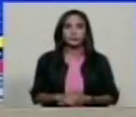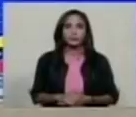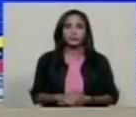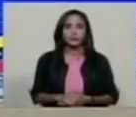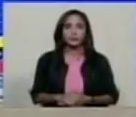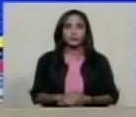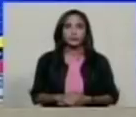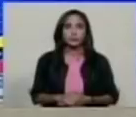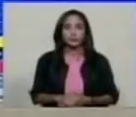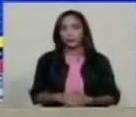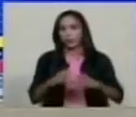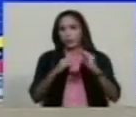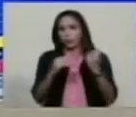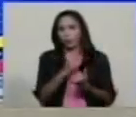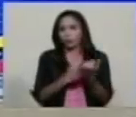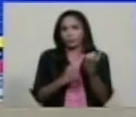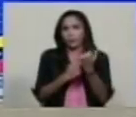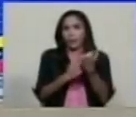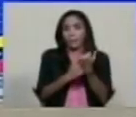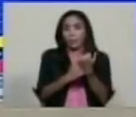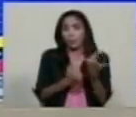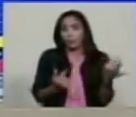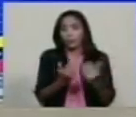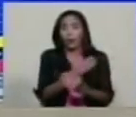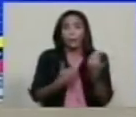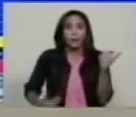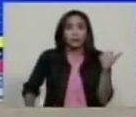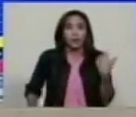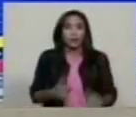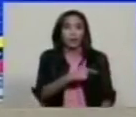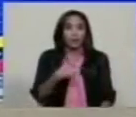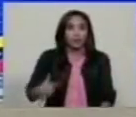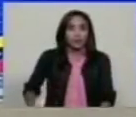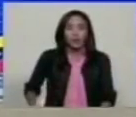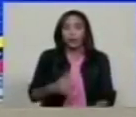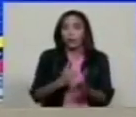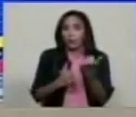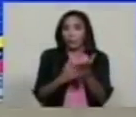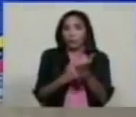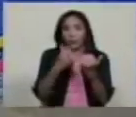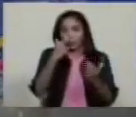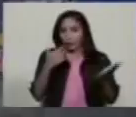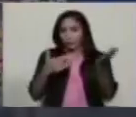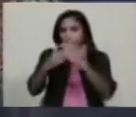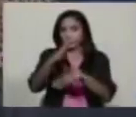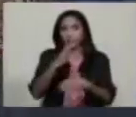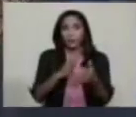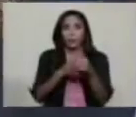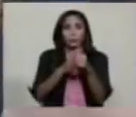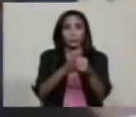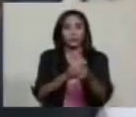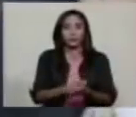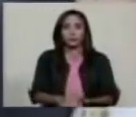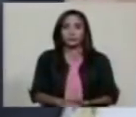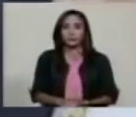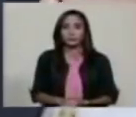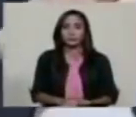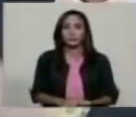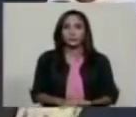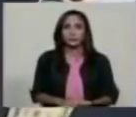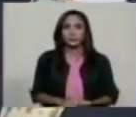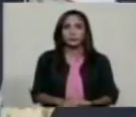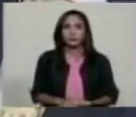Venimos con el respaldo del presidente Xi Jinping para seguir avanzando en este camino. Y en la visita a China